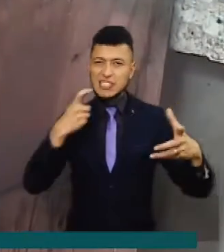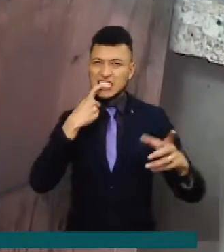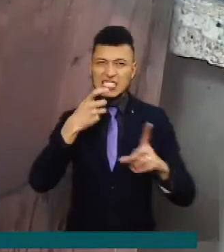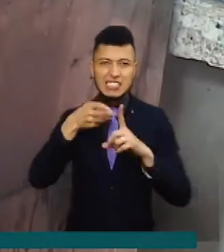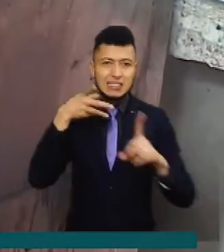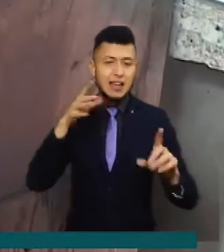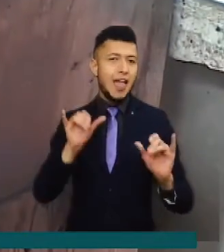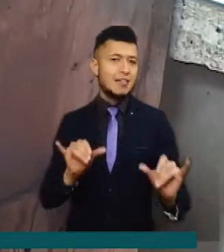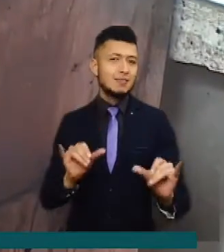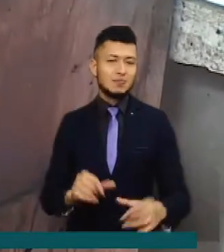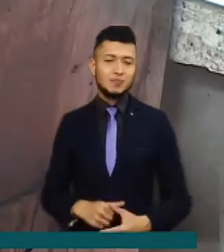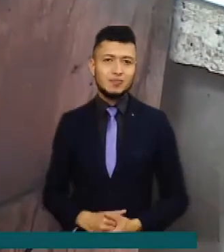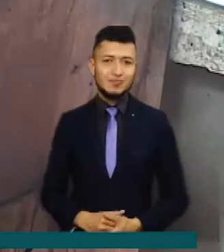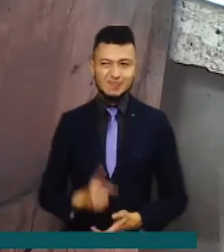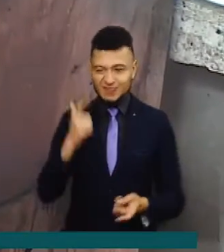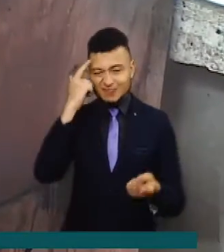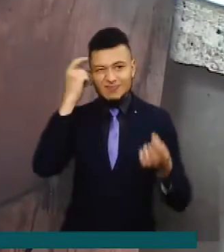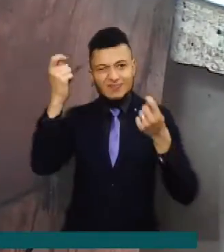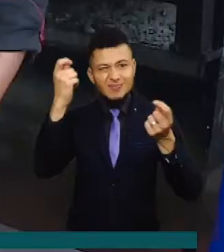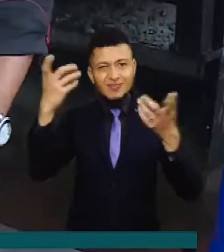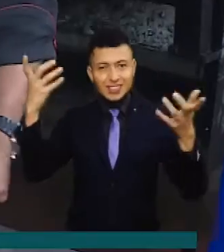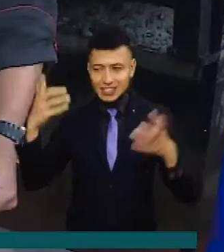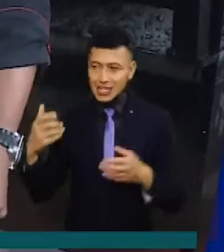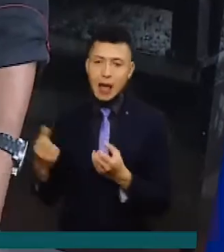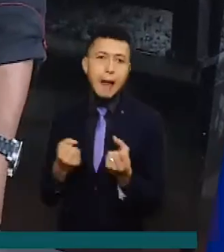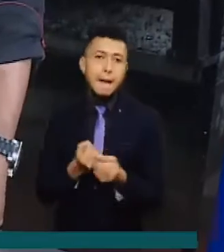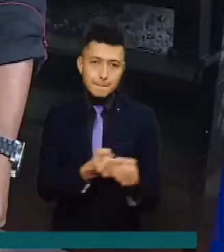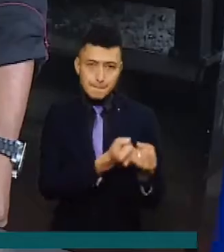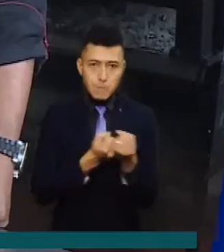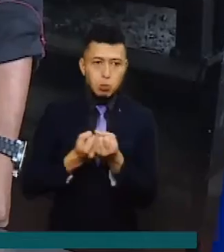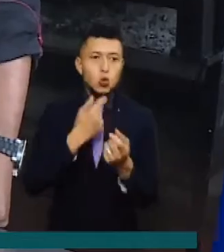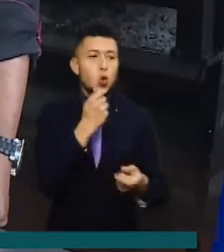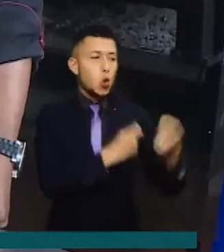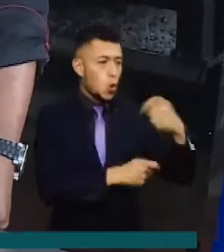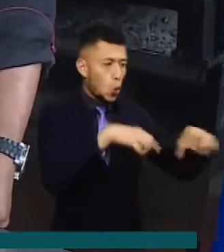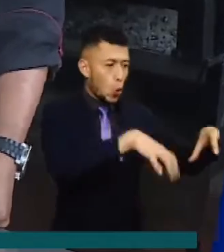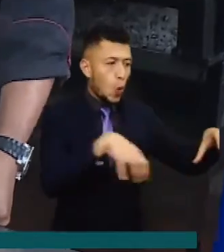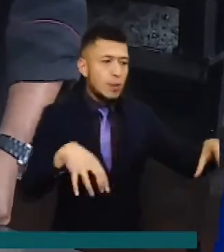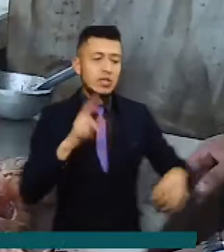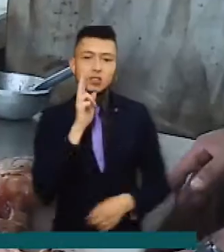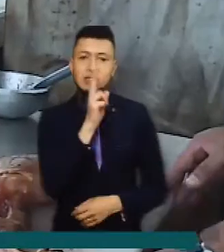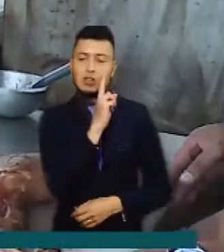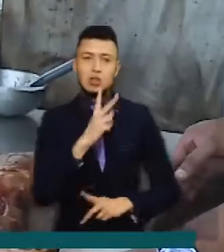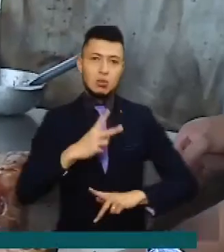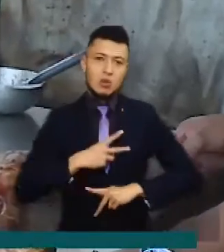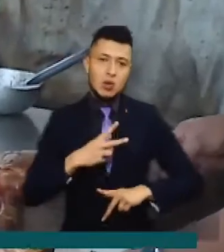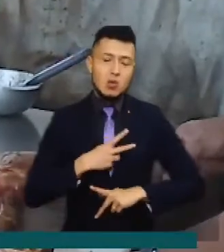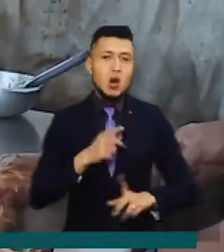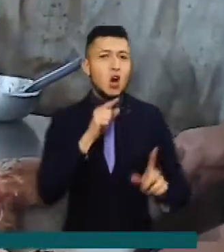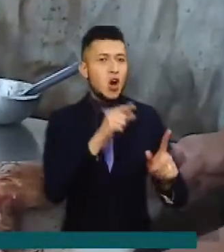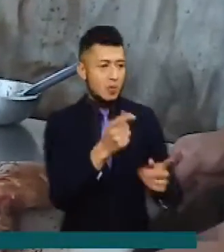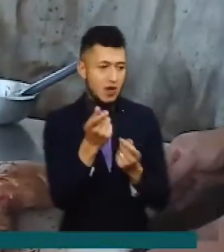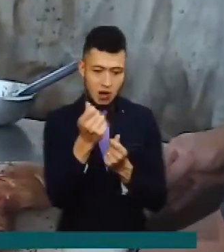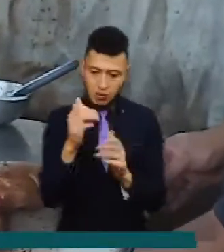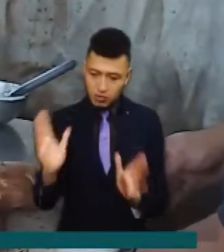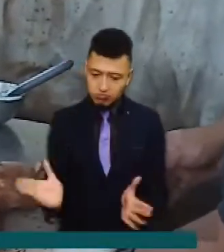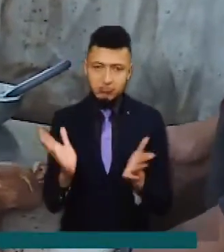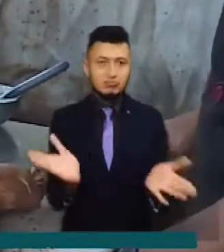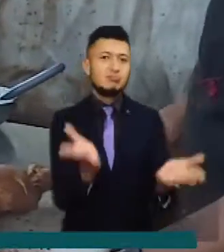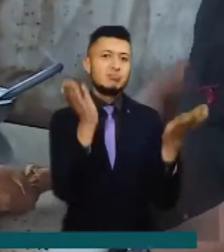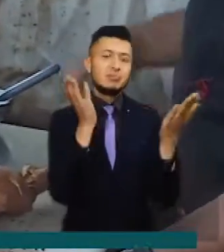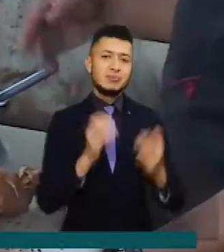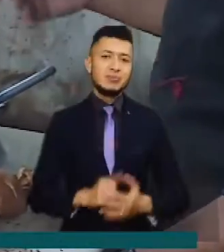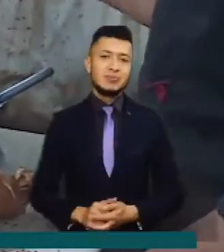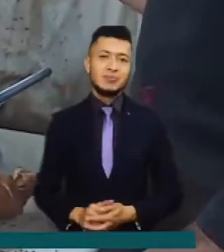lo dejo por el lado de la piel para que con esa colocan cya la estrategia va de la mano con el apoyo que se está brindando a comerciantes y propietarios de